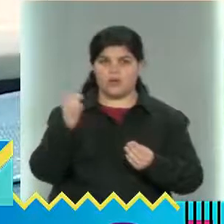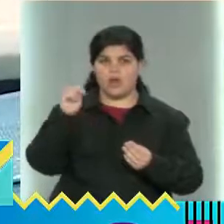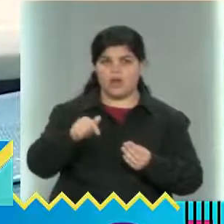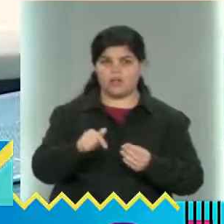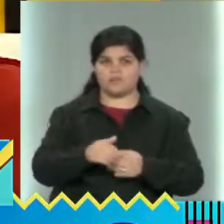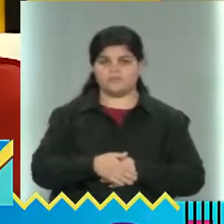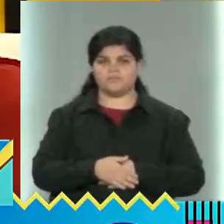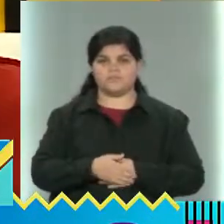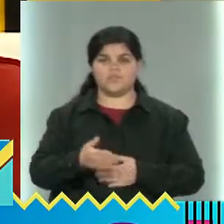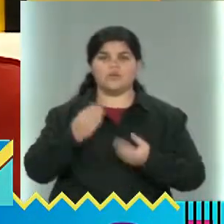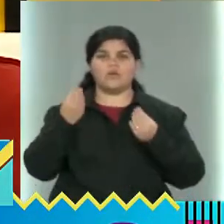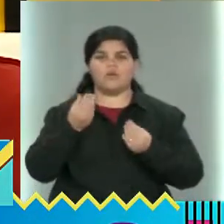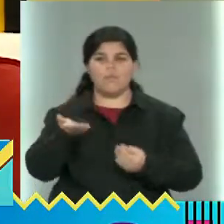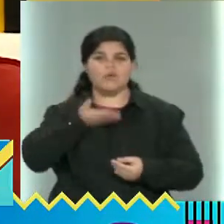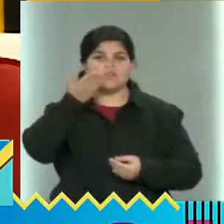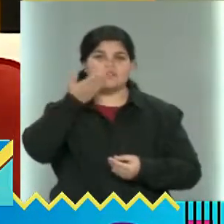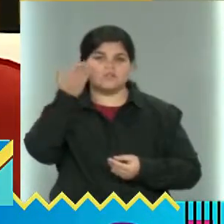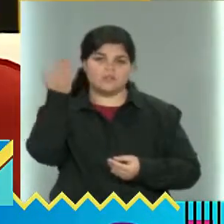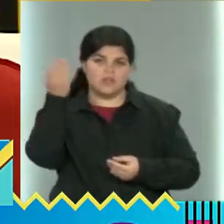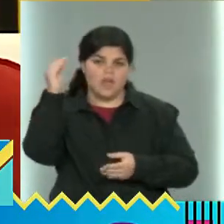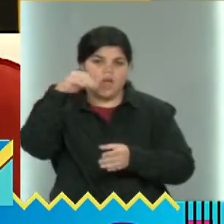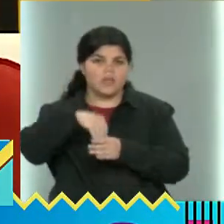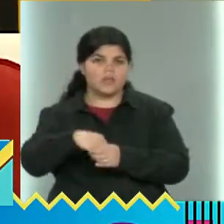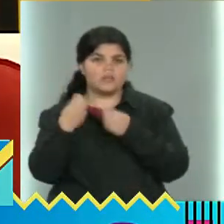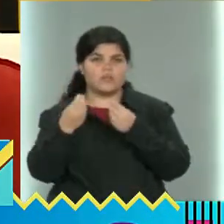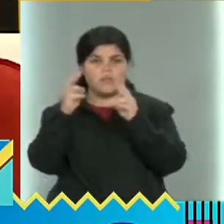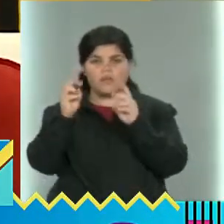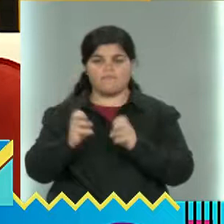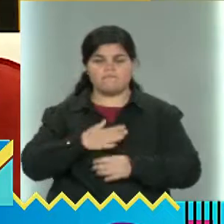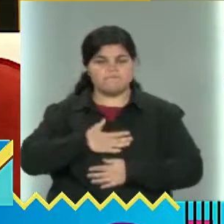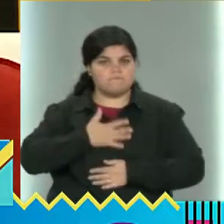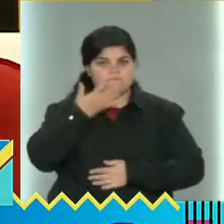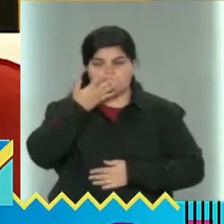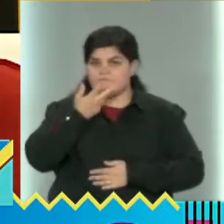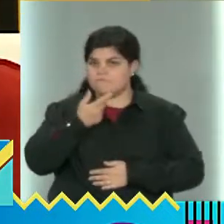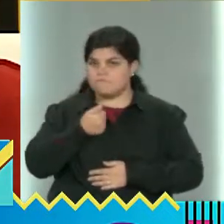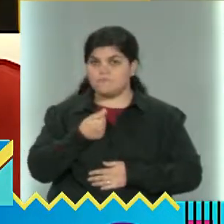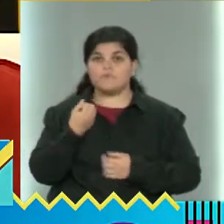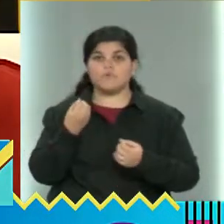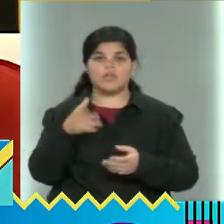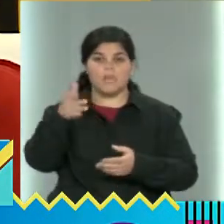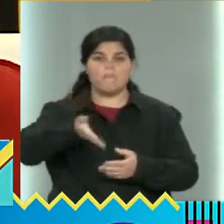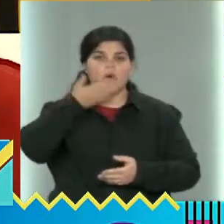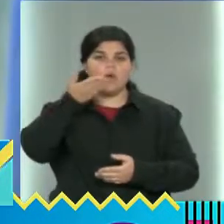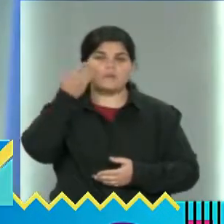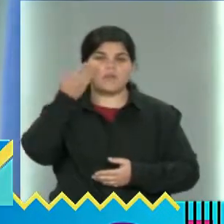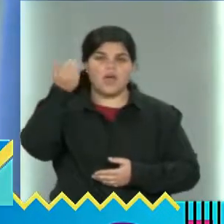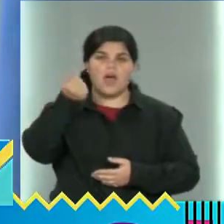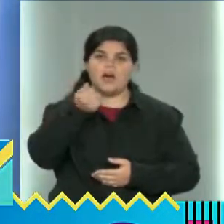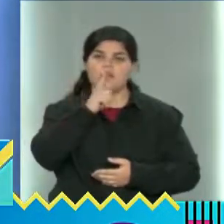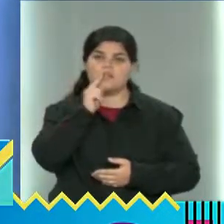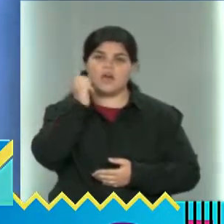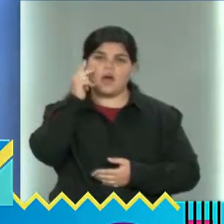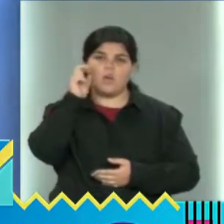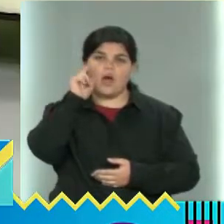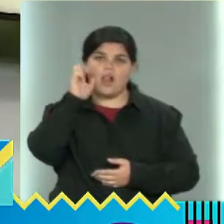símbolo en esa poesía. Fue un placer, porque la poesía de Atahualpa Yupanqui es maravillosa. Entonces,